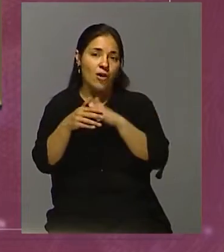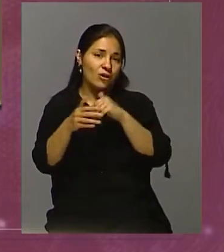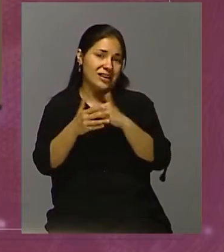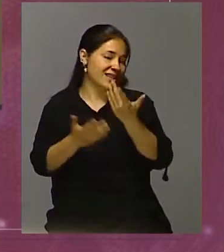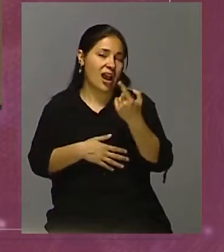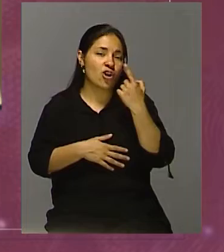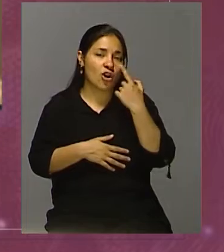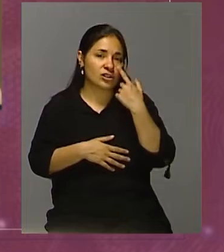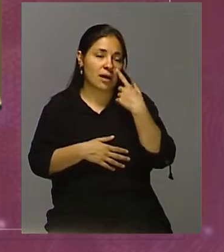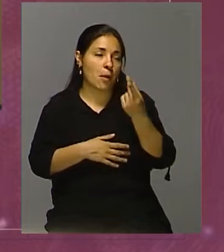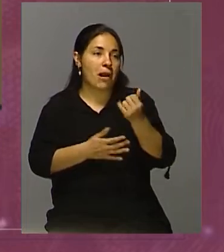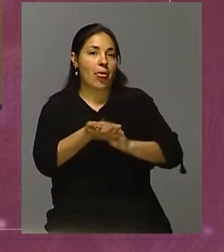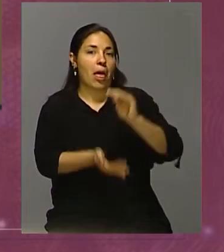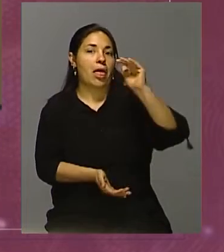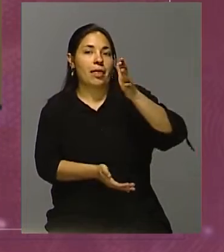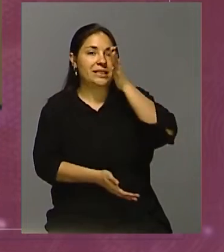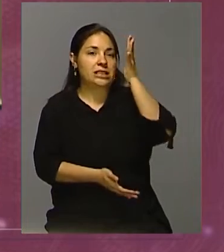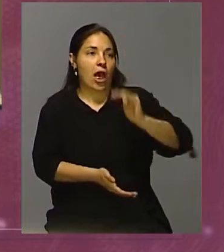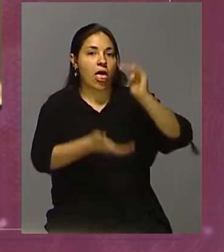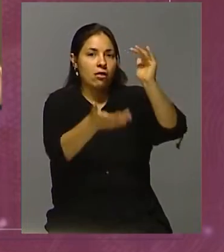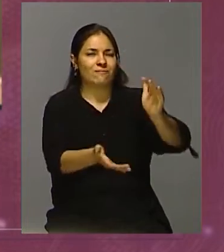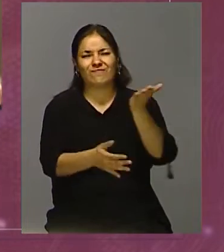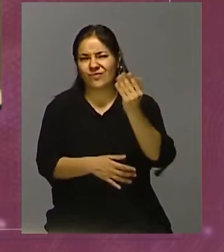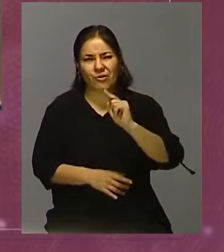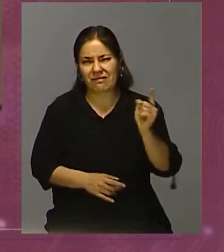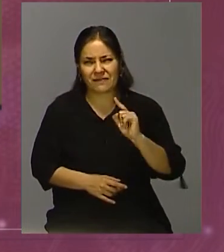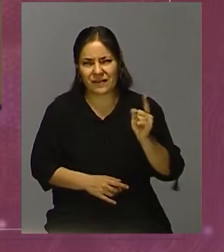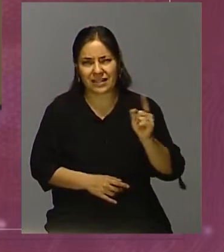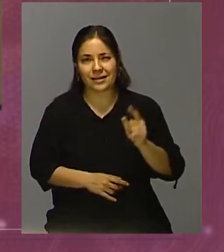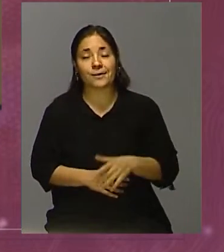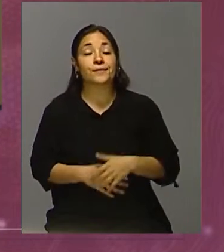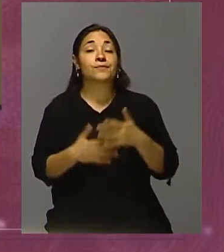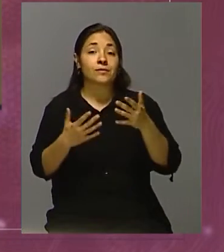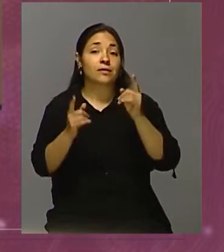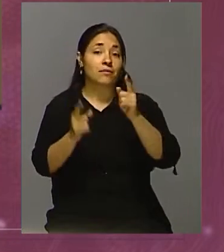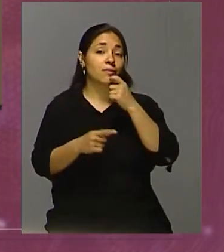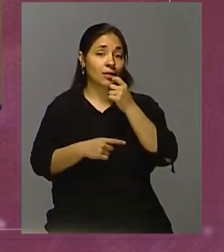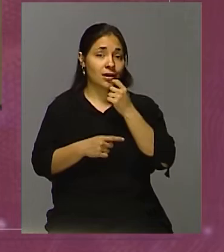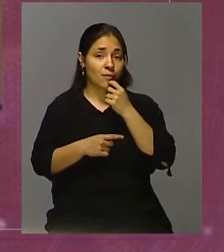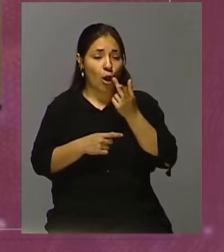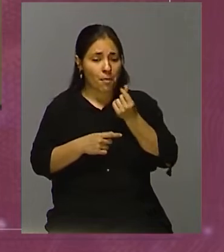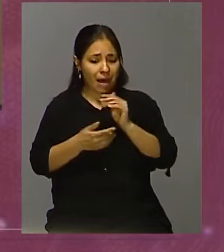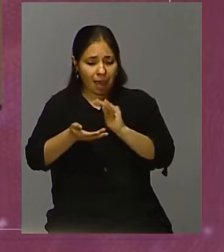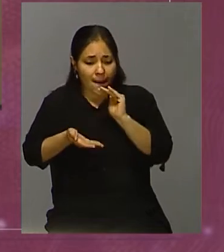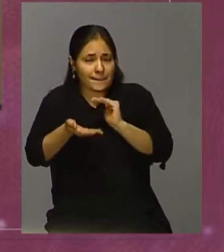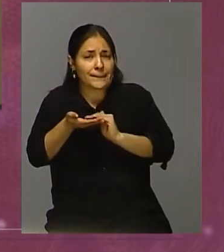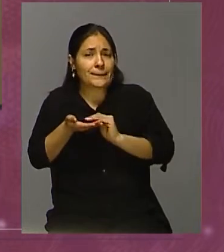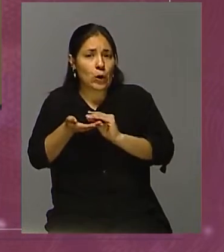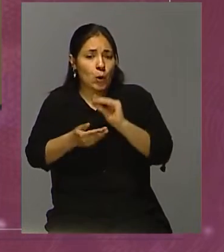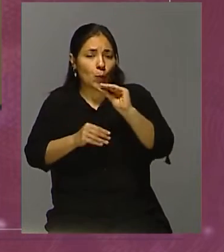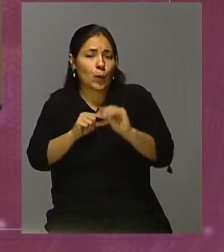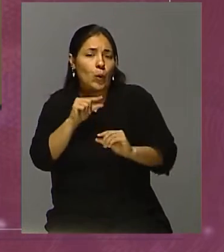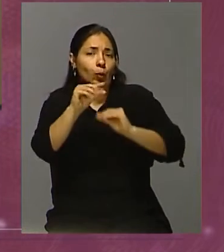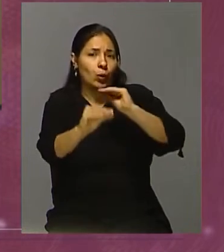conocemos, tener grandes cantidades de capital. Incluso el manejarse con pequeñas cantidades de dinero muchas veces puede ser